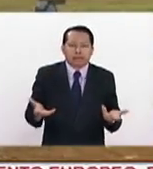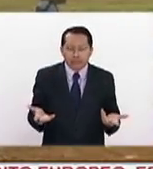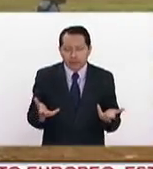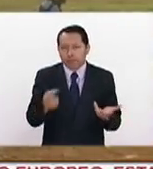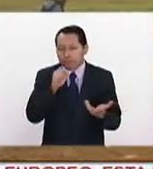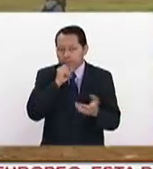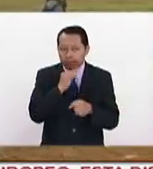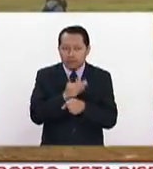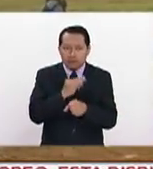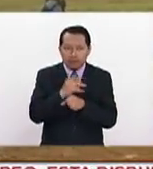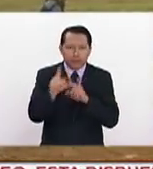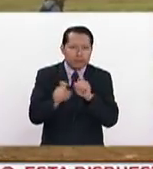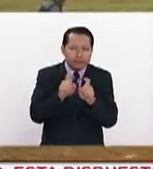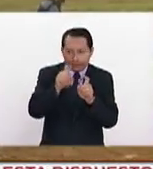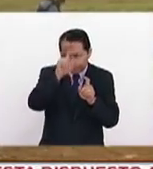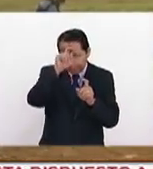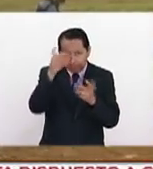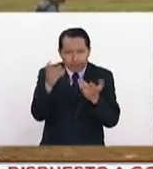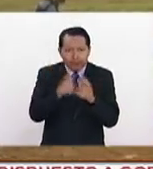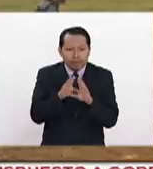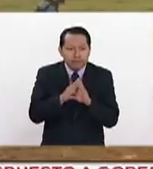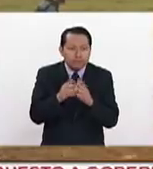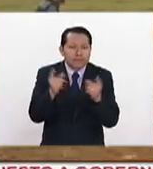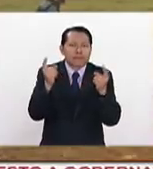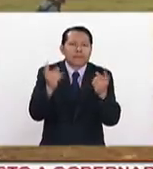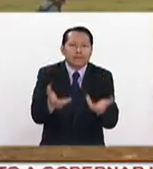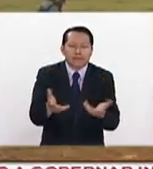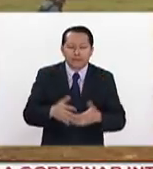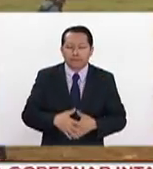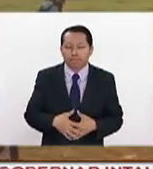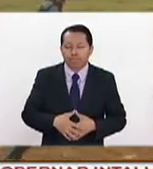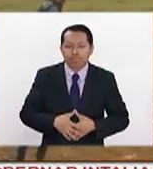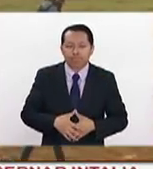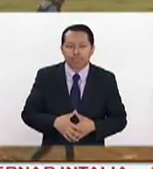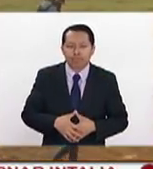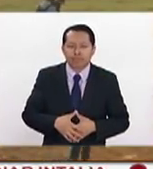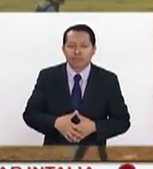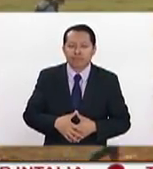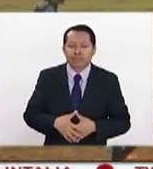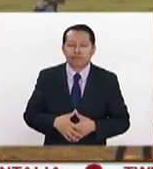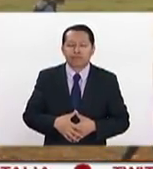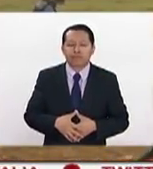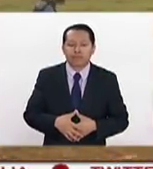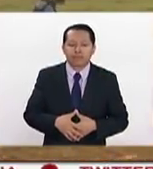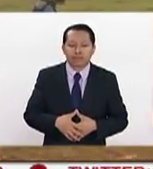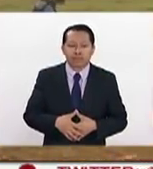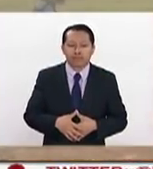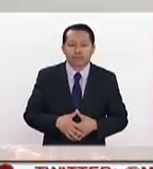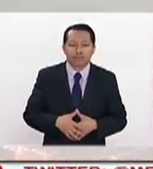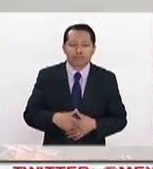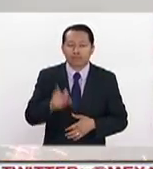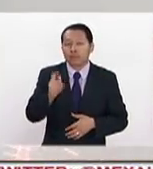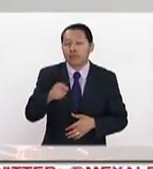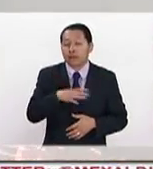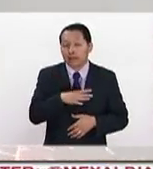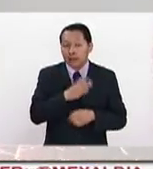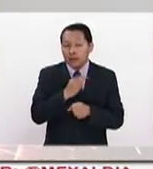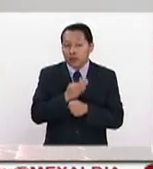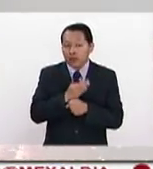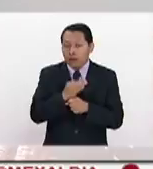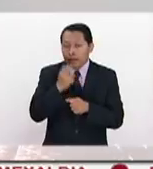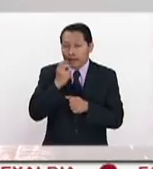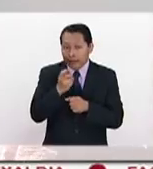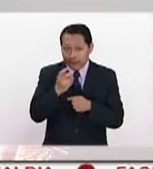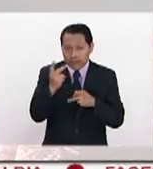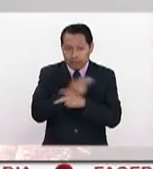gran incógnita o la gran inquietud que tiene la gente. Pues paradójicamente estos acontecimientos, Pati, sirven